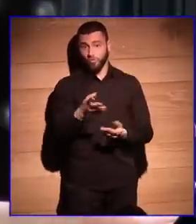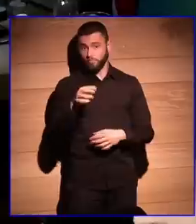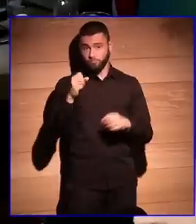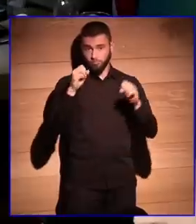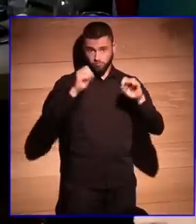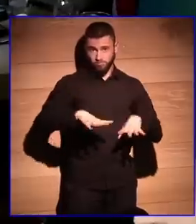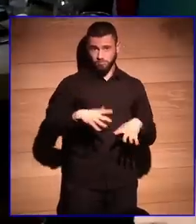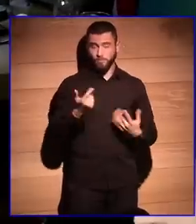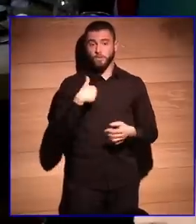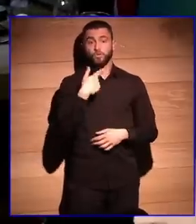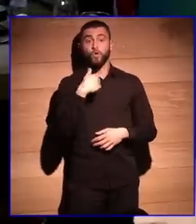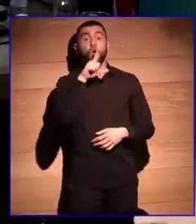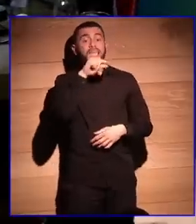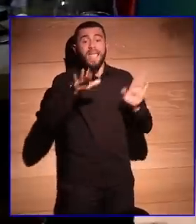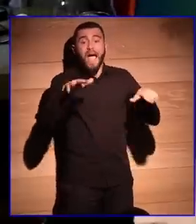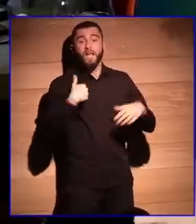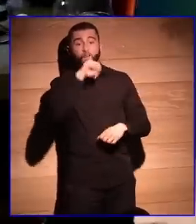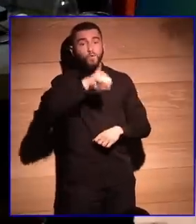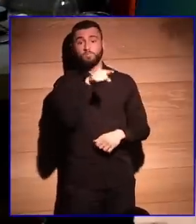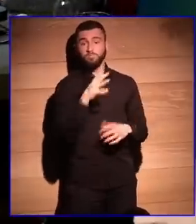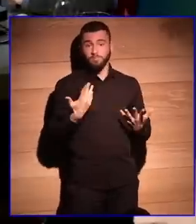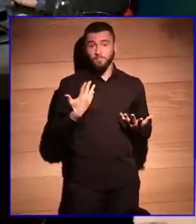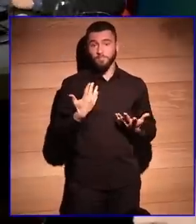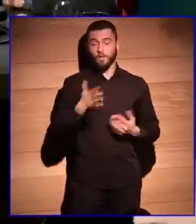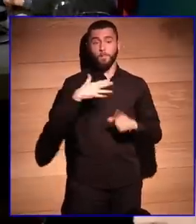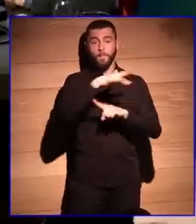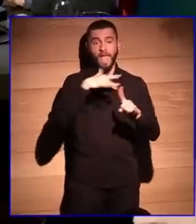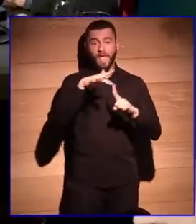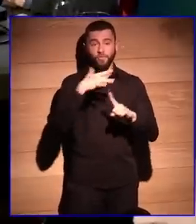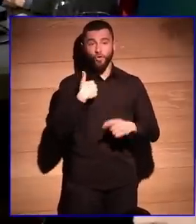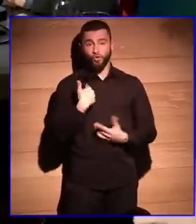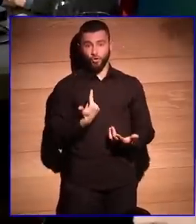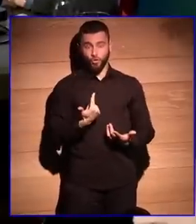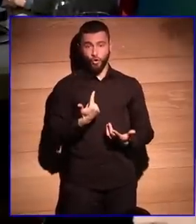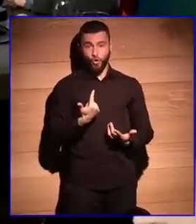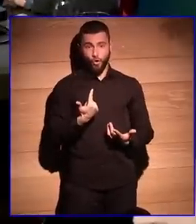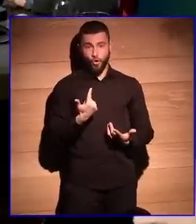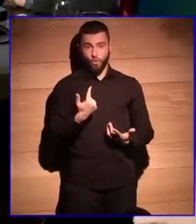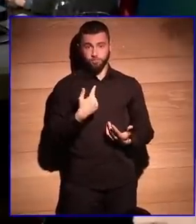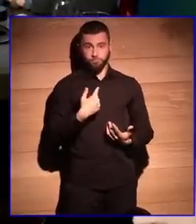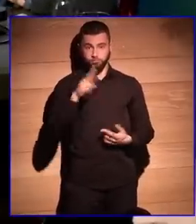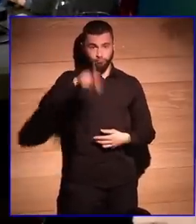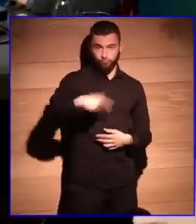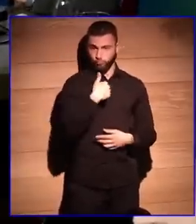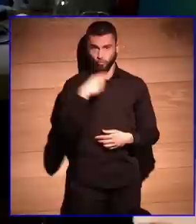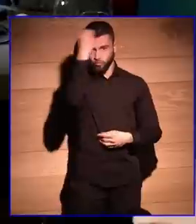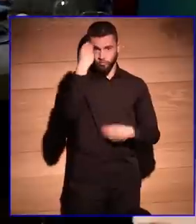está, pero al hilo que dice Rodrigo, en mi entorno yo estaba, no lo podía reconocer